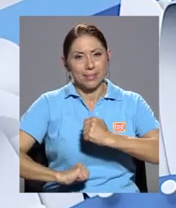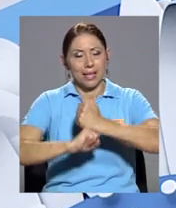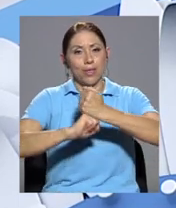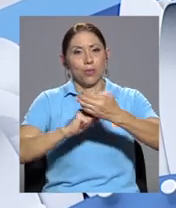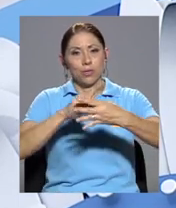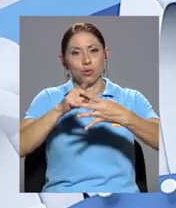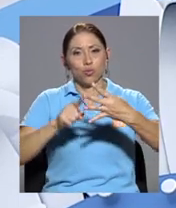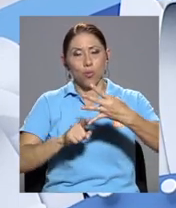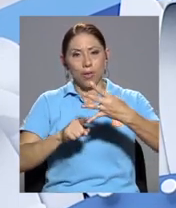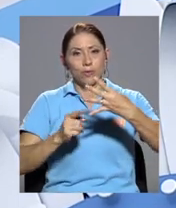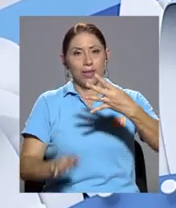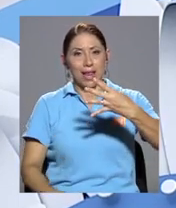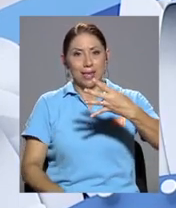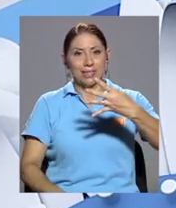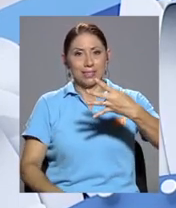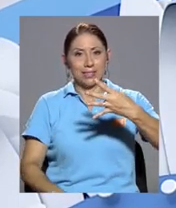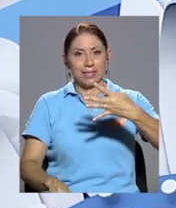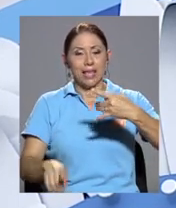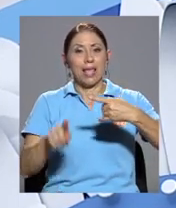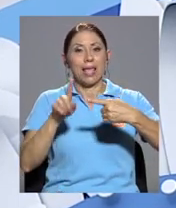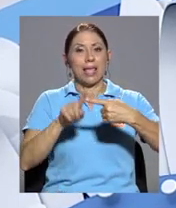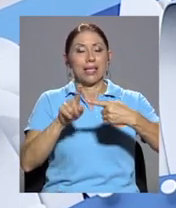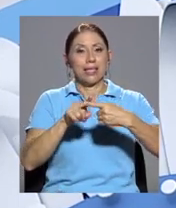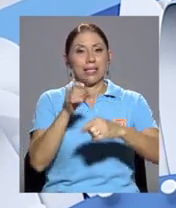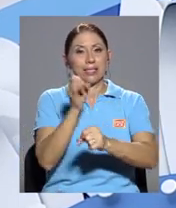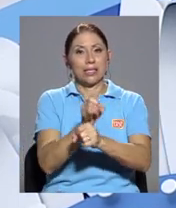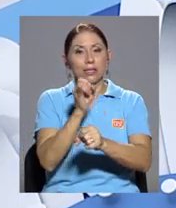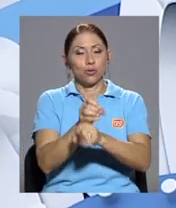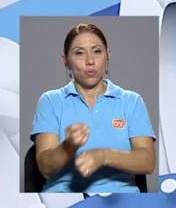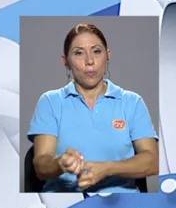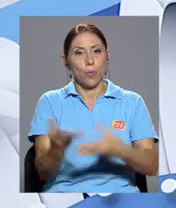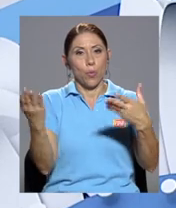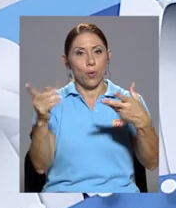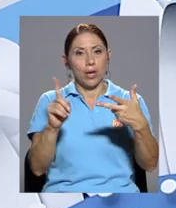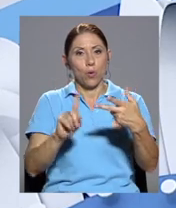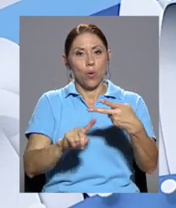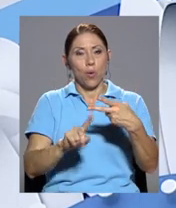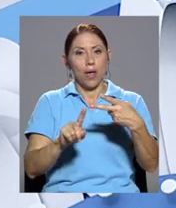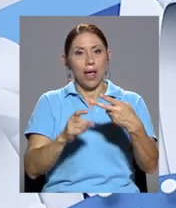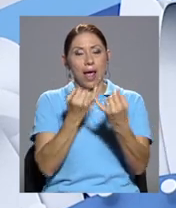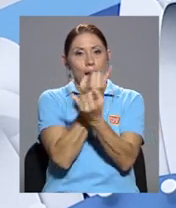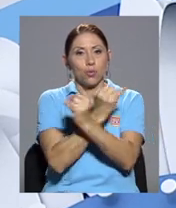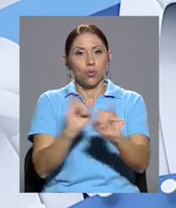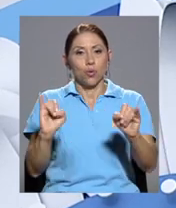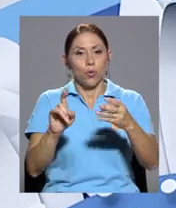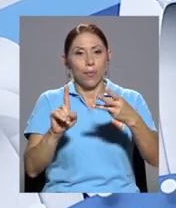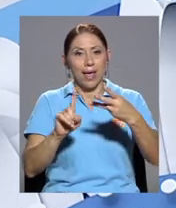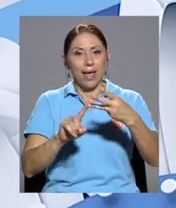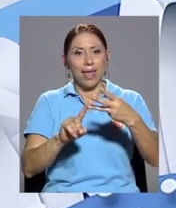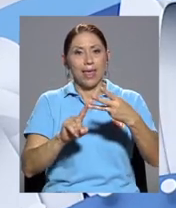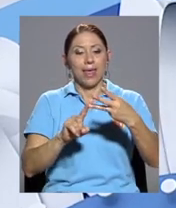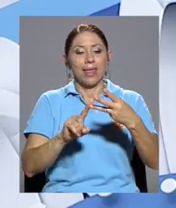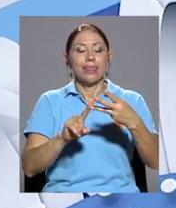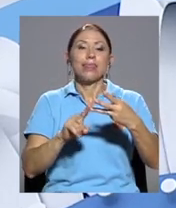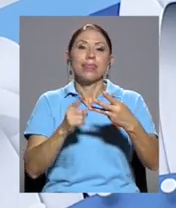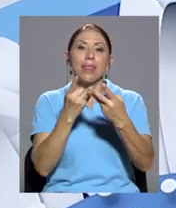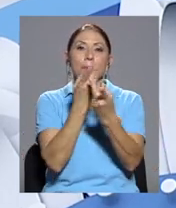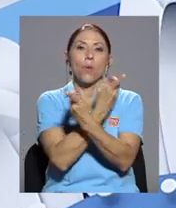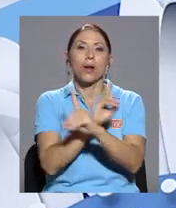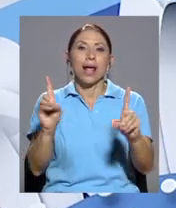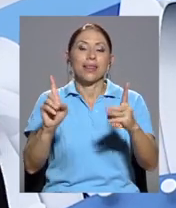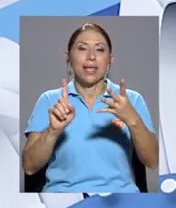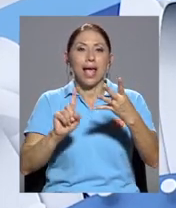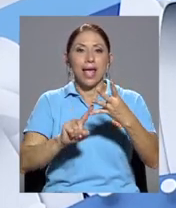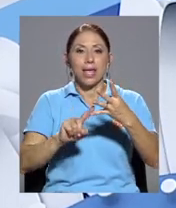cuatro pilares institución de carácter público autónoma democrática y humanista